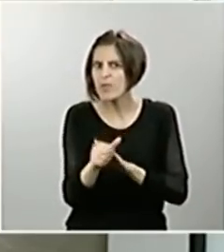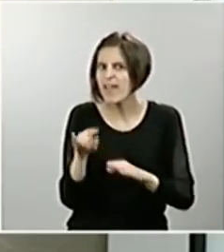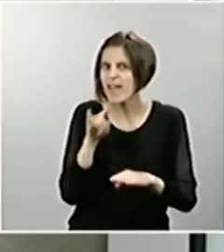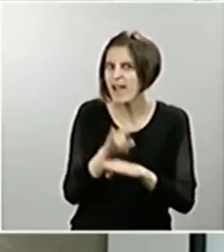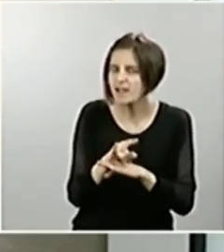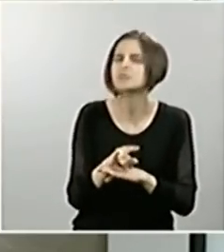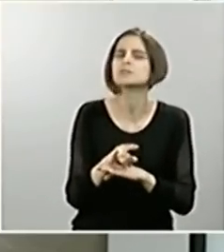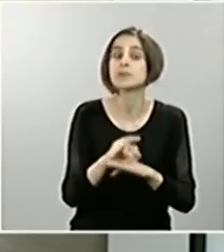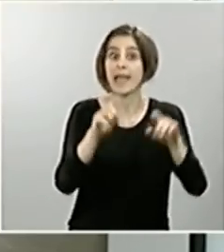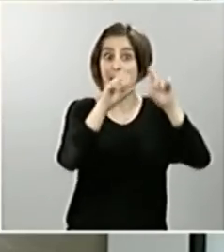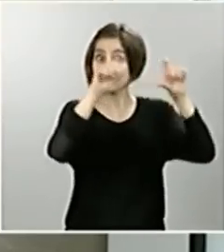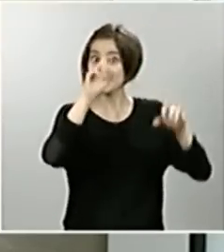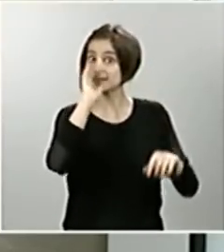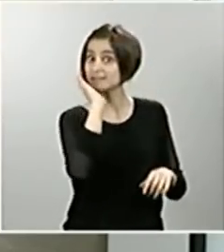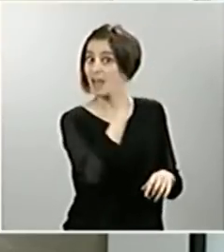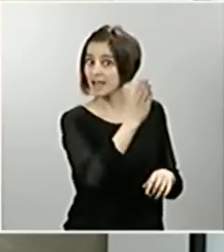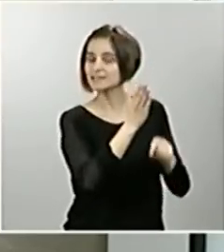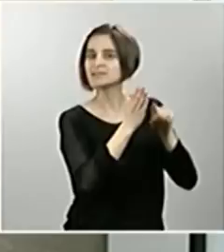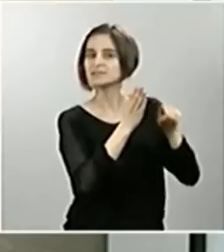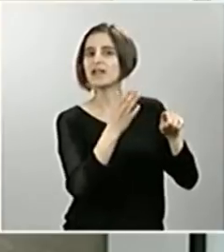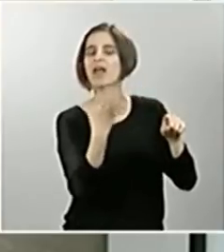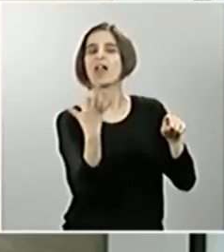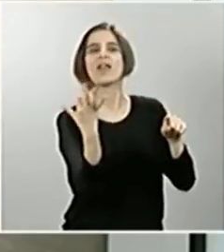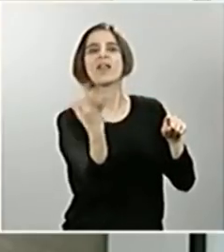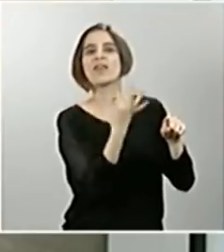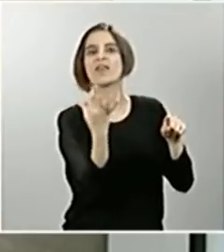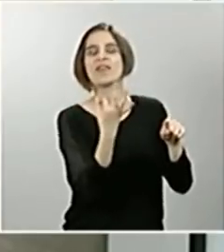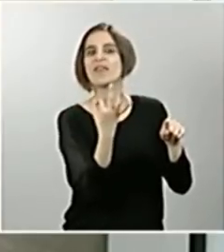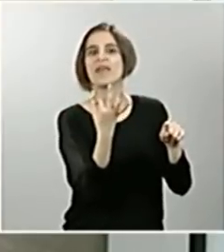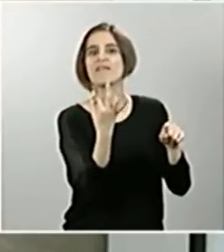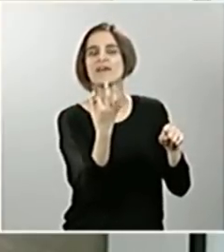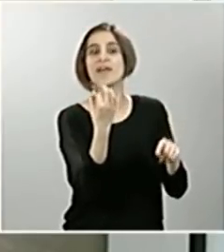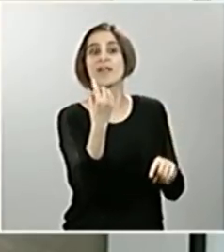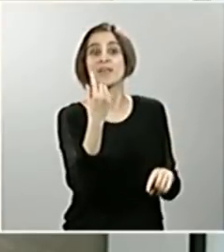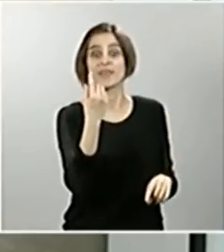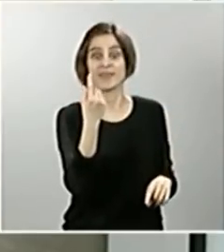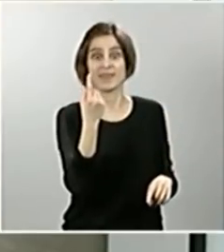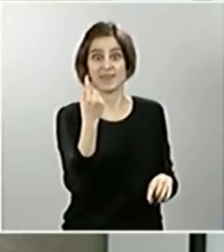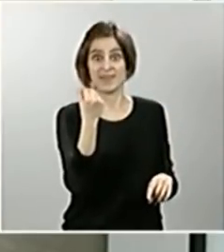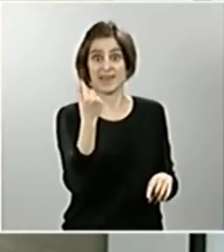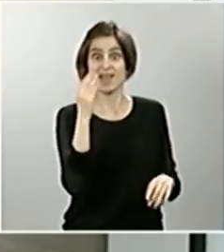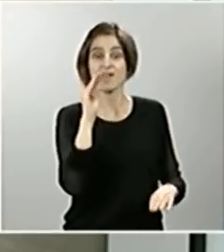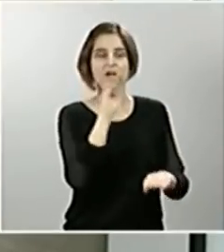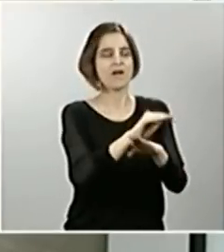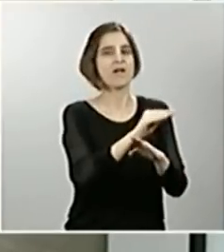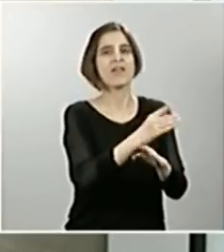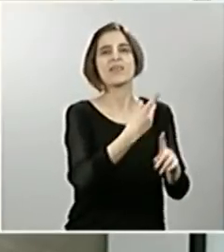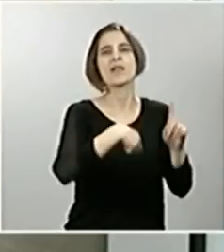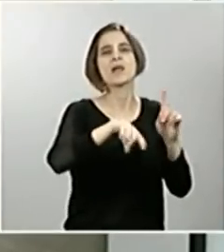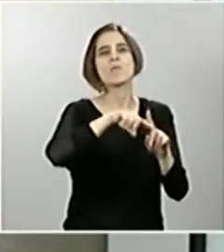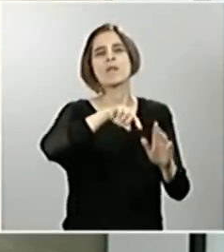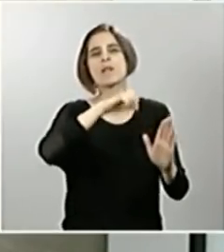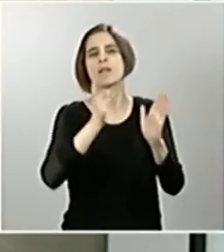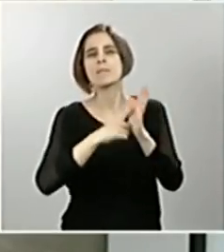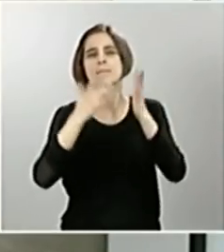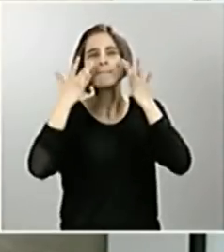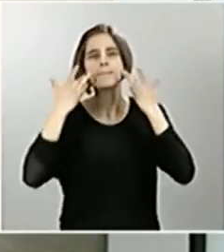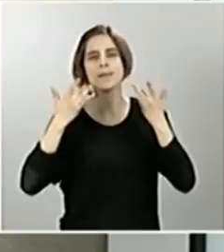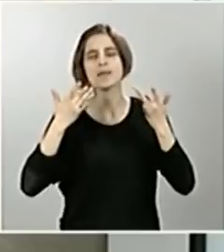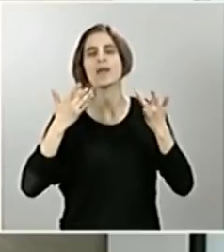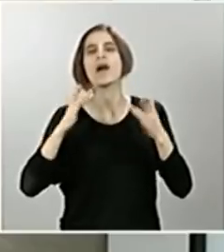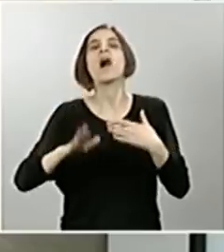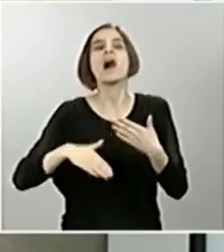afectadas tendrán que devolver hasta o último céntimo de euro de lo percibido incluída a prestación por desempleo do